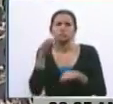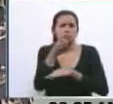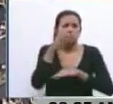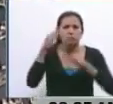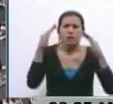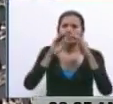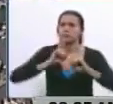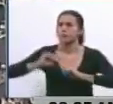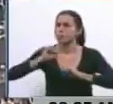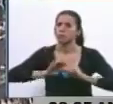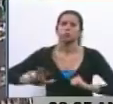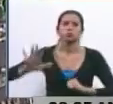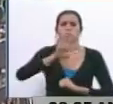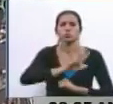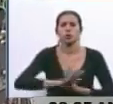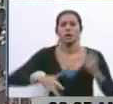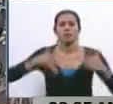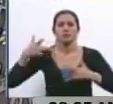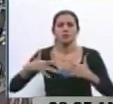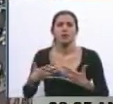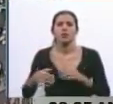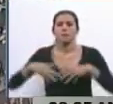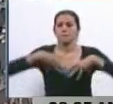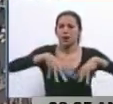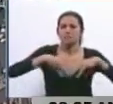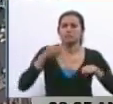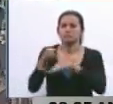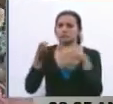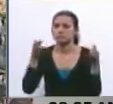casa en todas las actividades, en todas las movilizaciones,